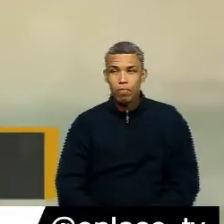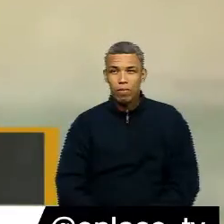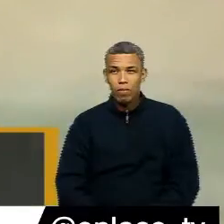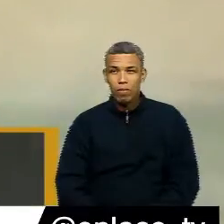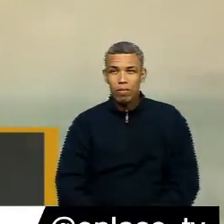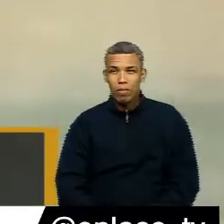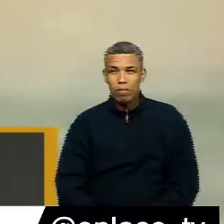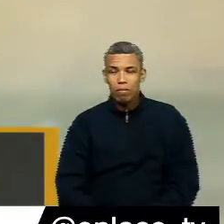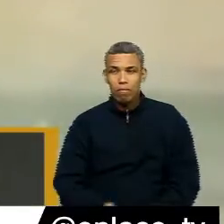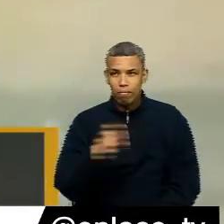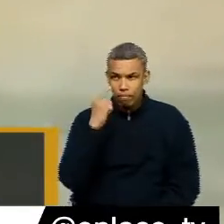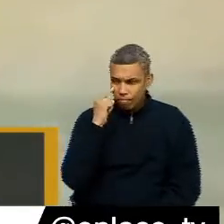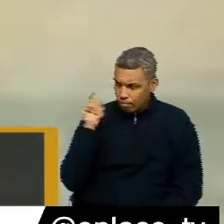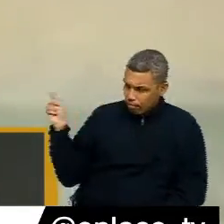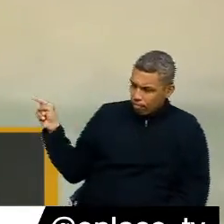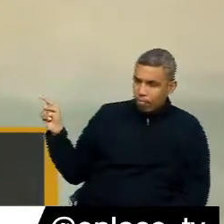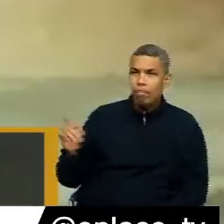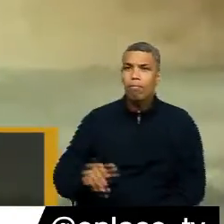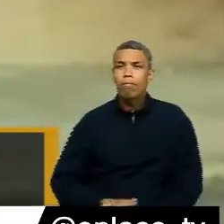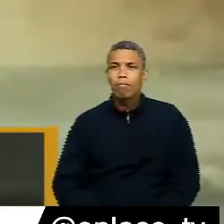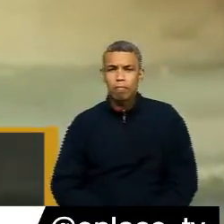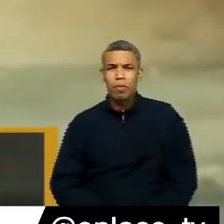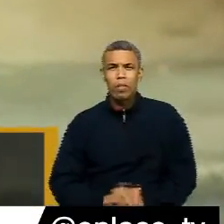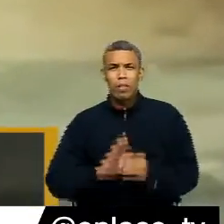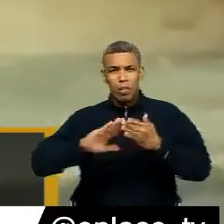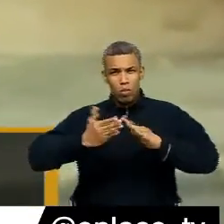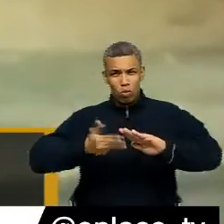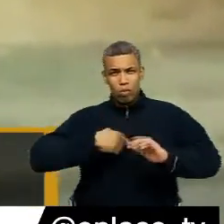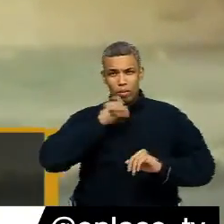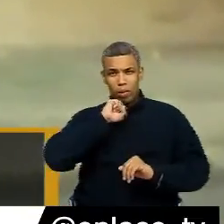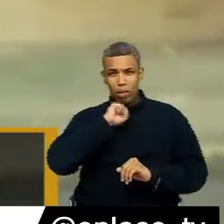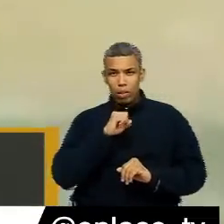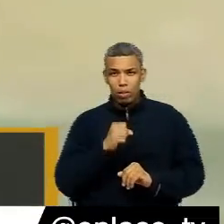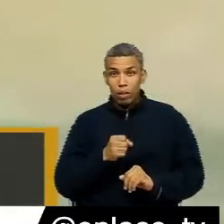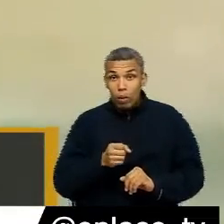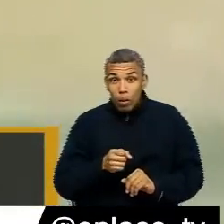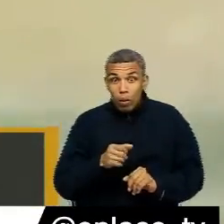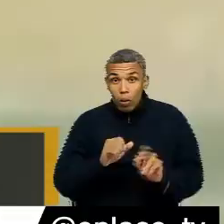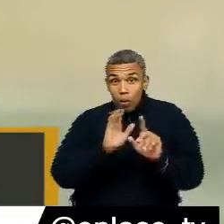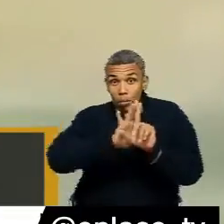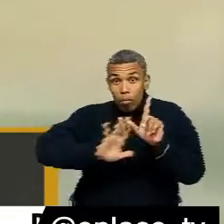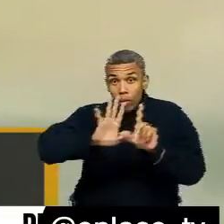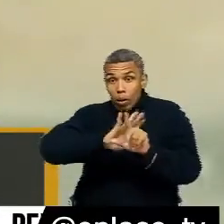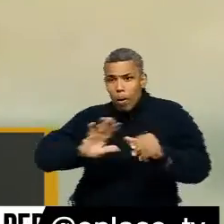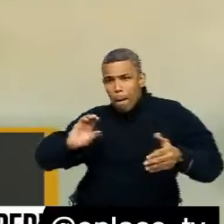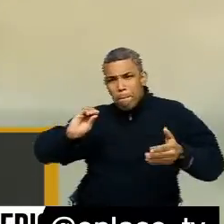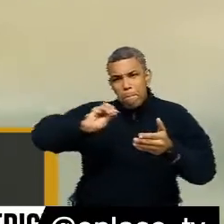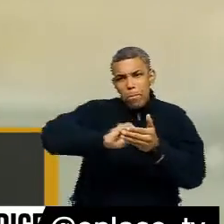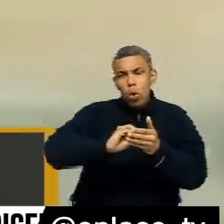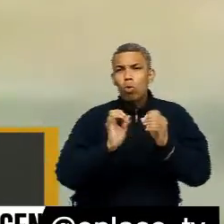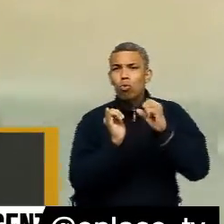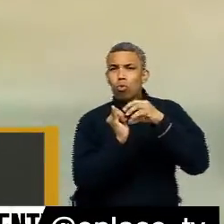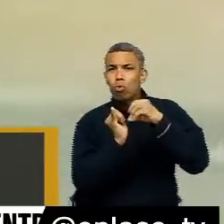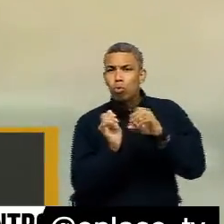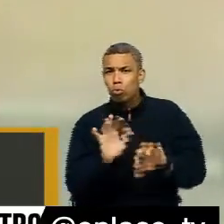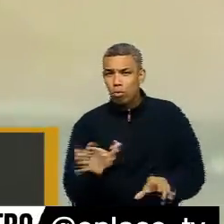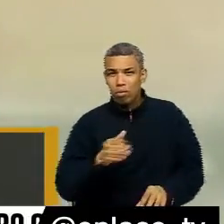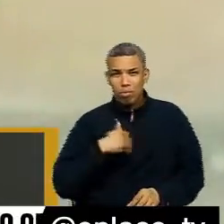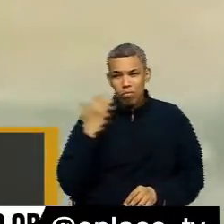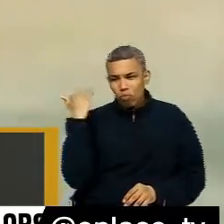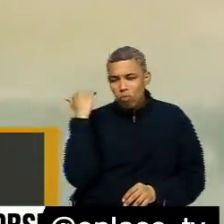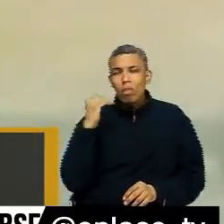Esta fue la escena con la que se encontraron dos habitantes de Barranca Bermeja, quienes no dudaron en subir el video a las redes sociales el pasado 15 de diciembre. El hecho